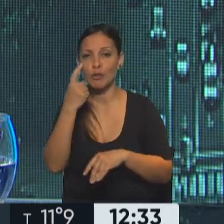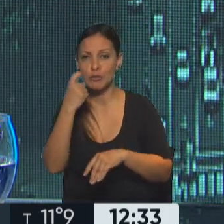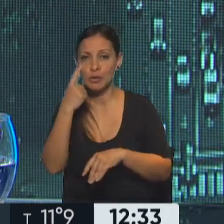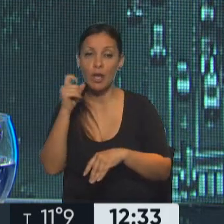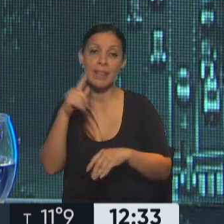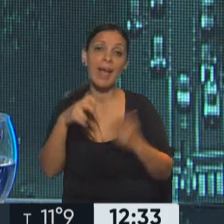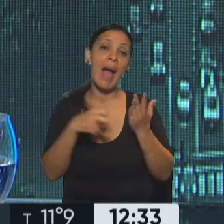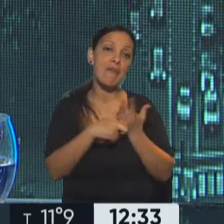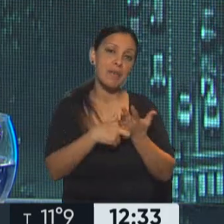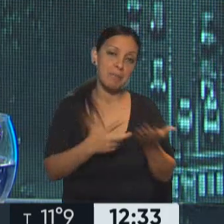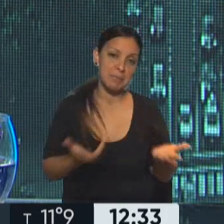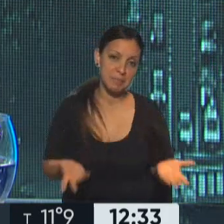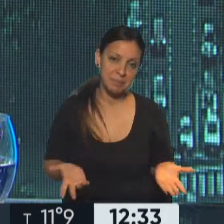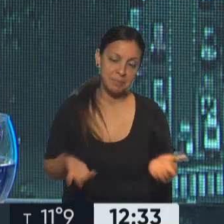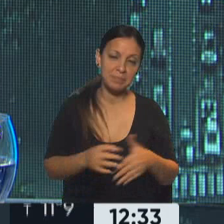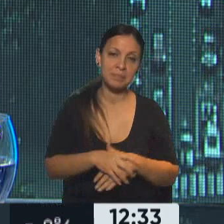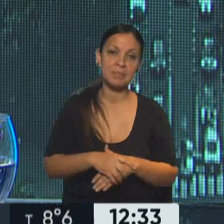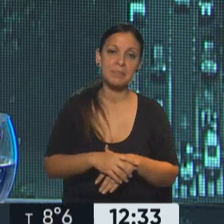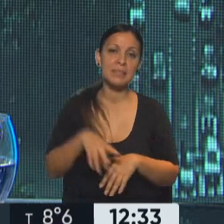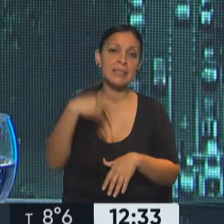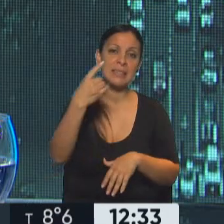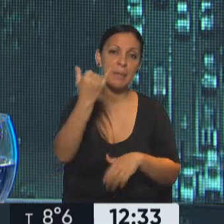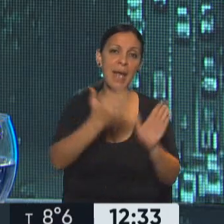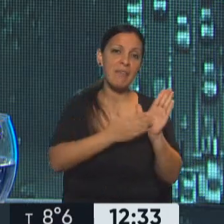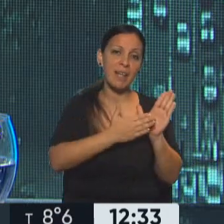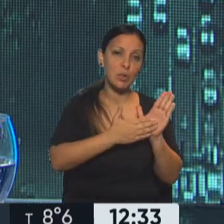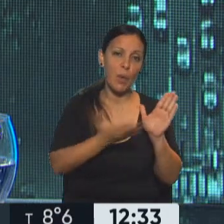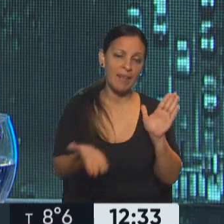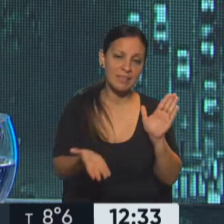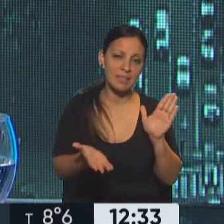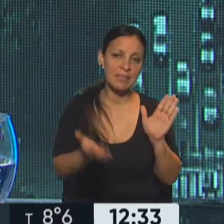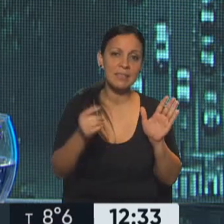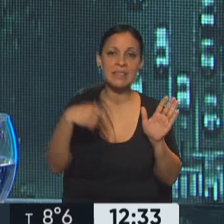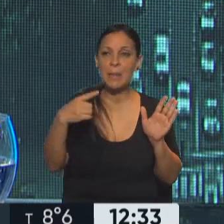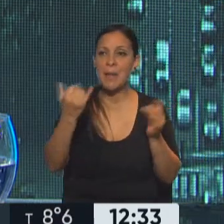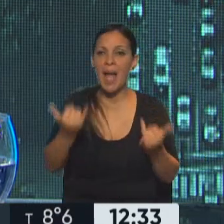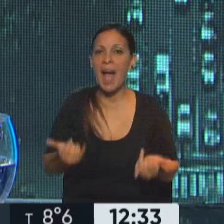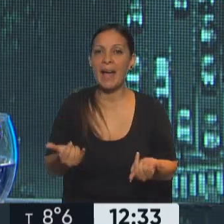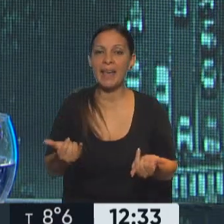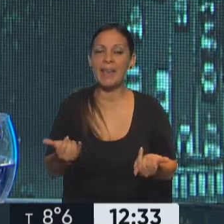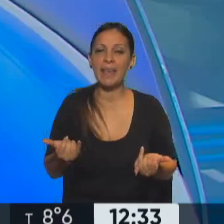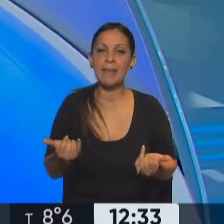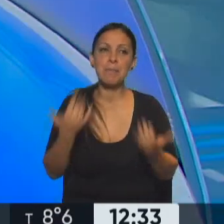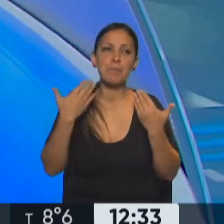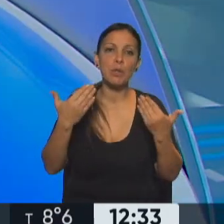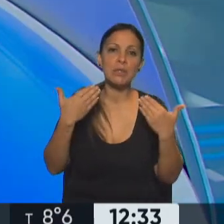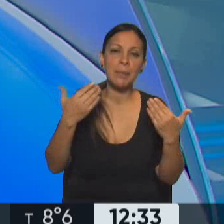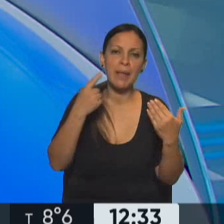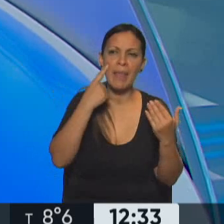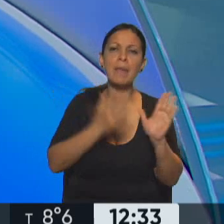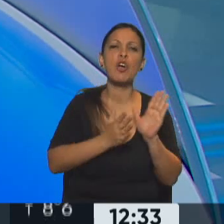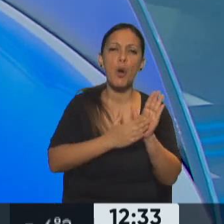de la FIP. En algún momento se emiten facturas, en algún momento hay una posibilidad de